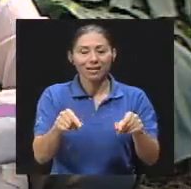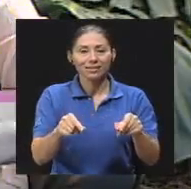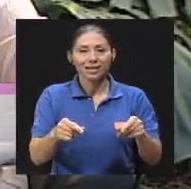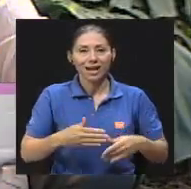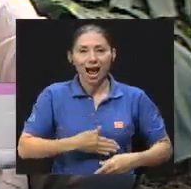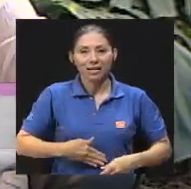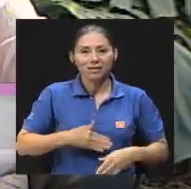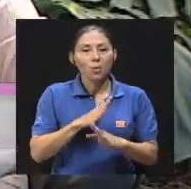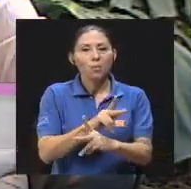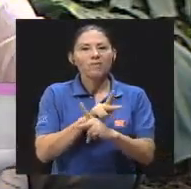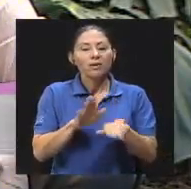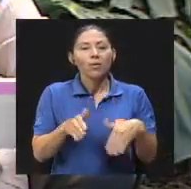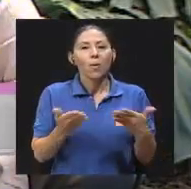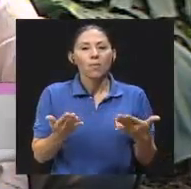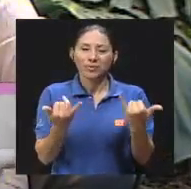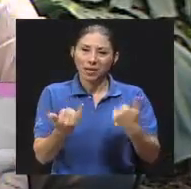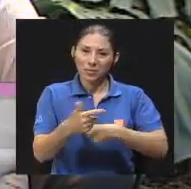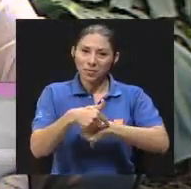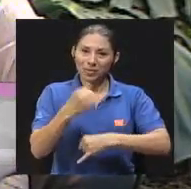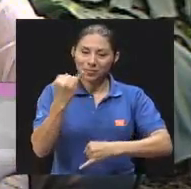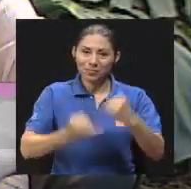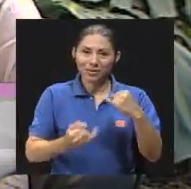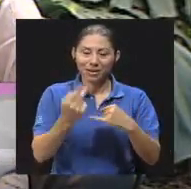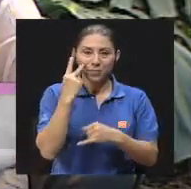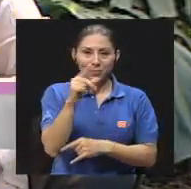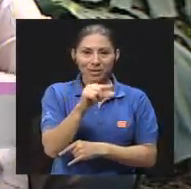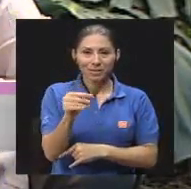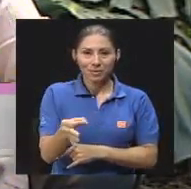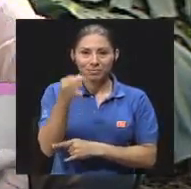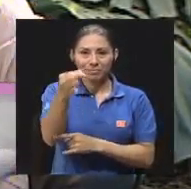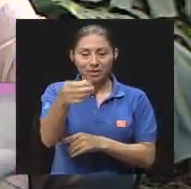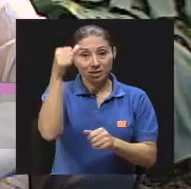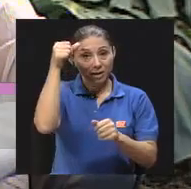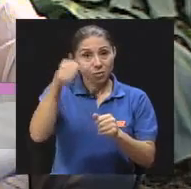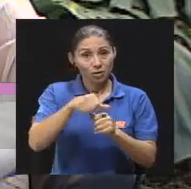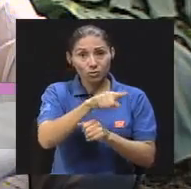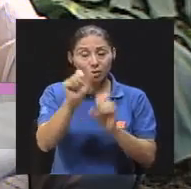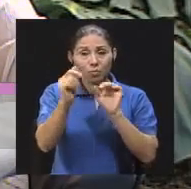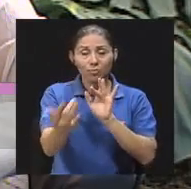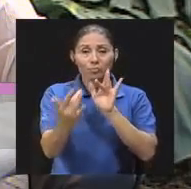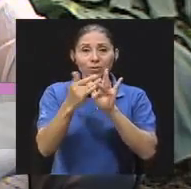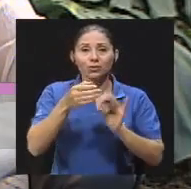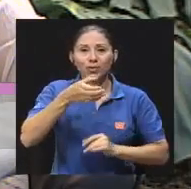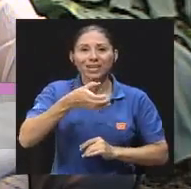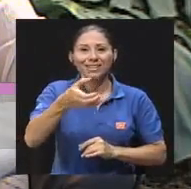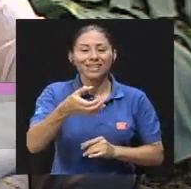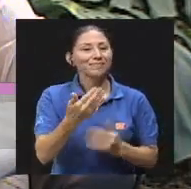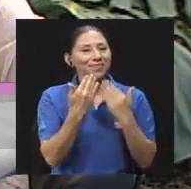prevenir el cáncer gástrico. Y bueno, es momento de despedirnos. Nos vemos la próxima semana. Recuerde hacernos llegar sus